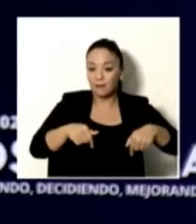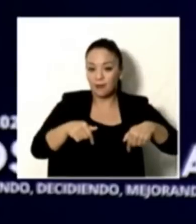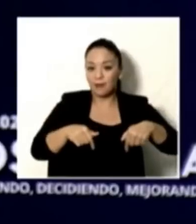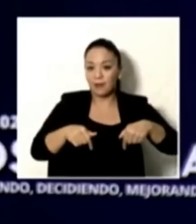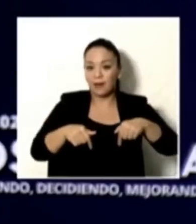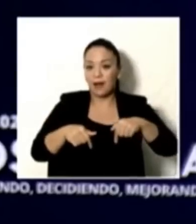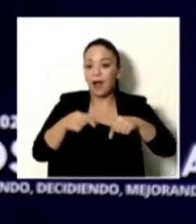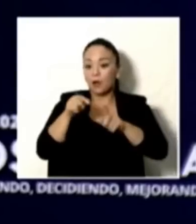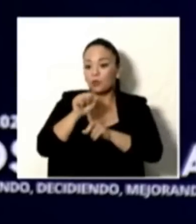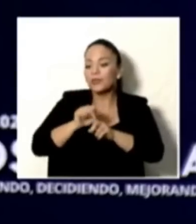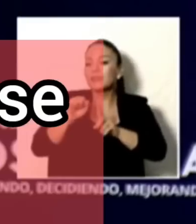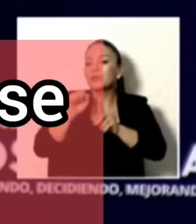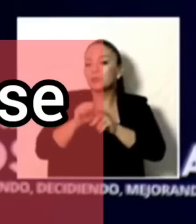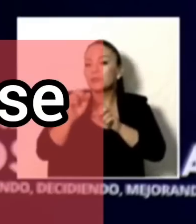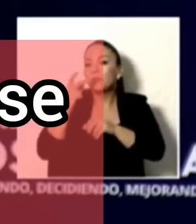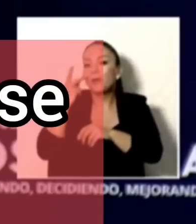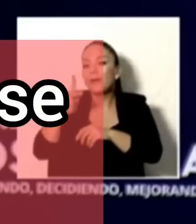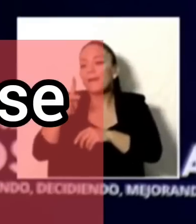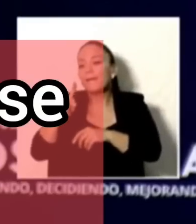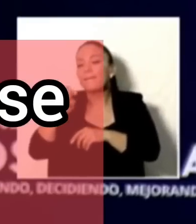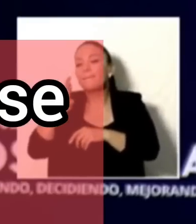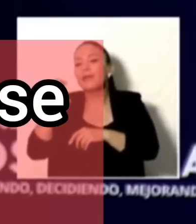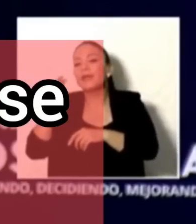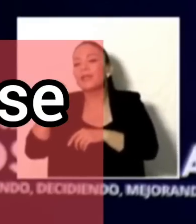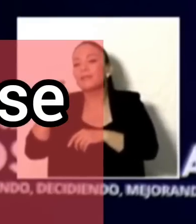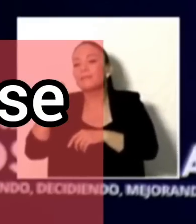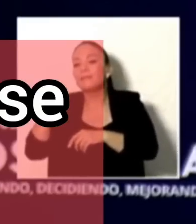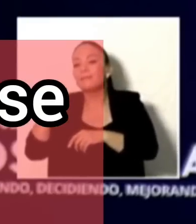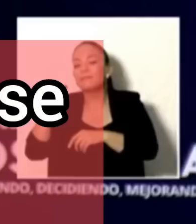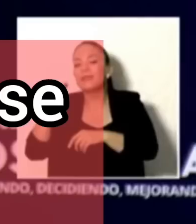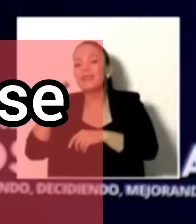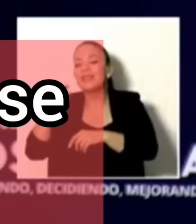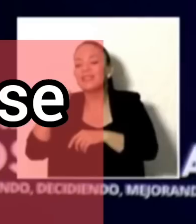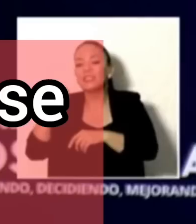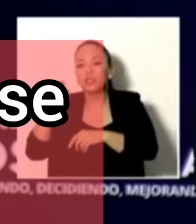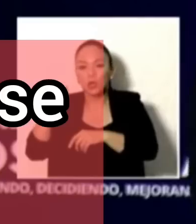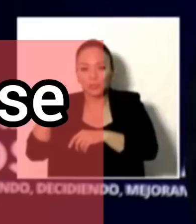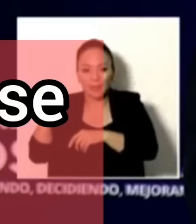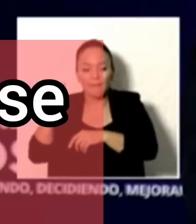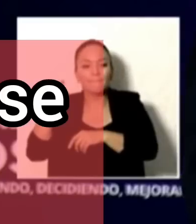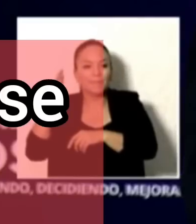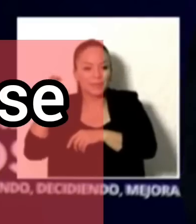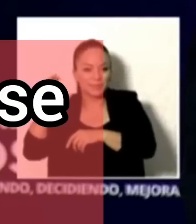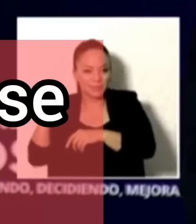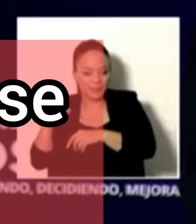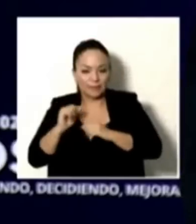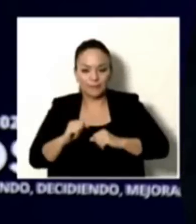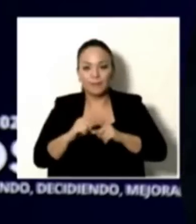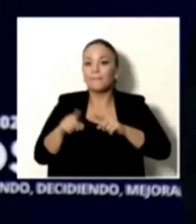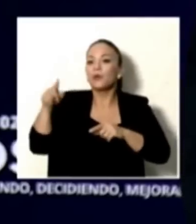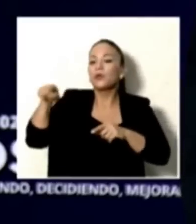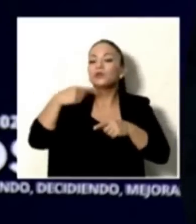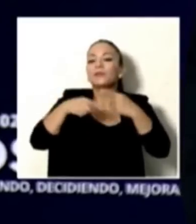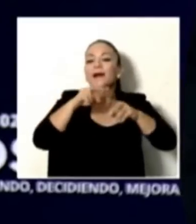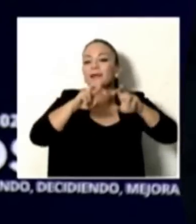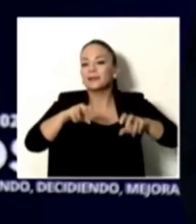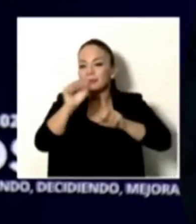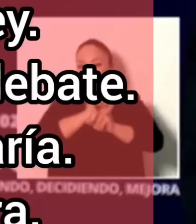como perniciosa. Incluso dice que no necesariamente, no es perniciosa per se, pero que quieren analizarlo.